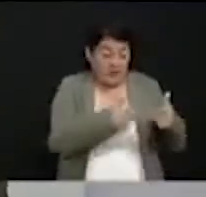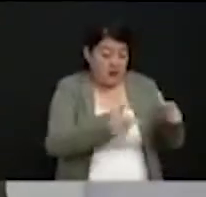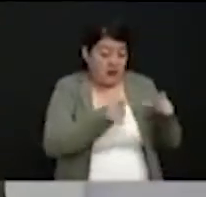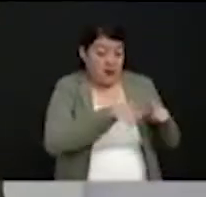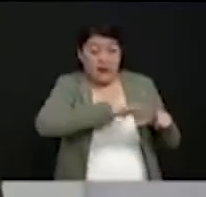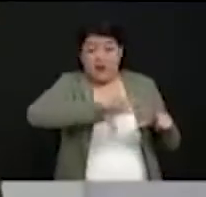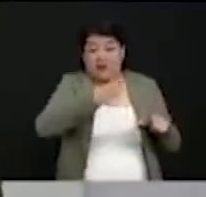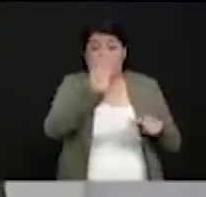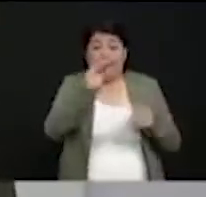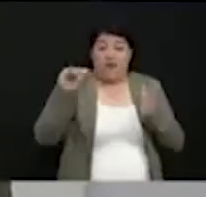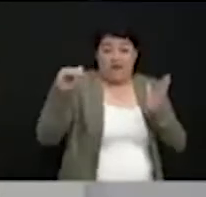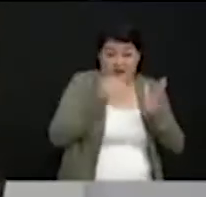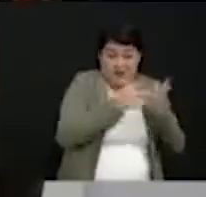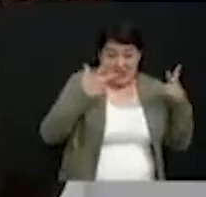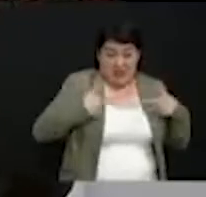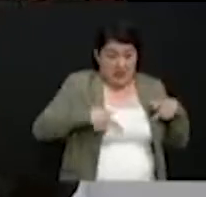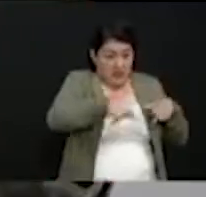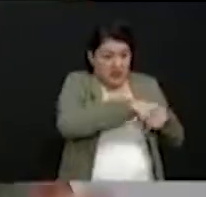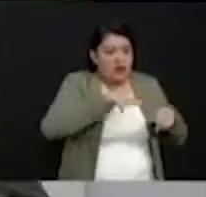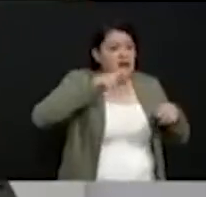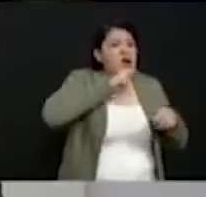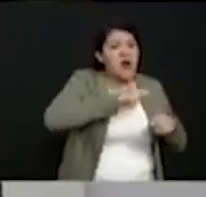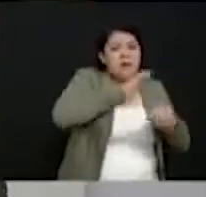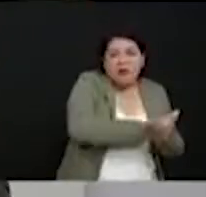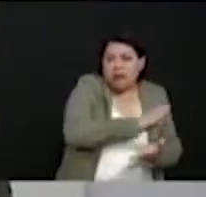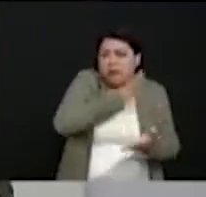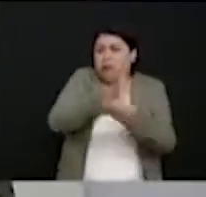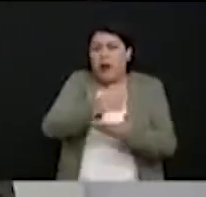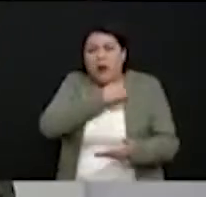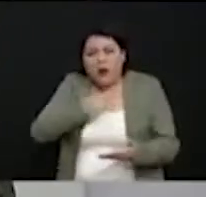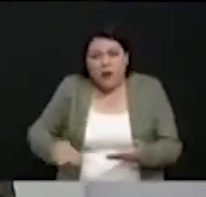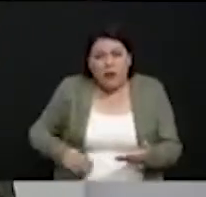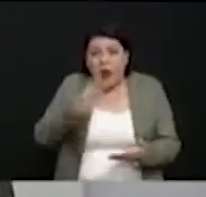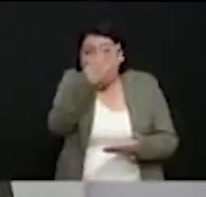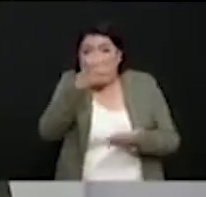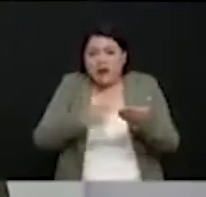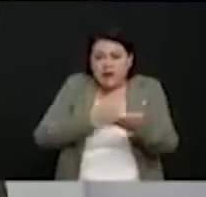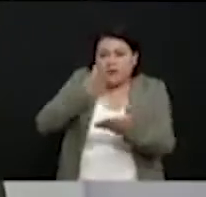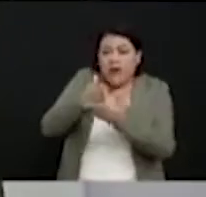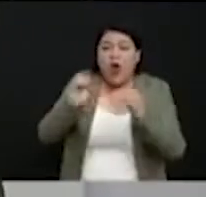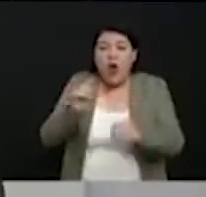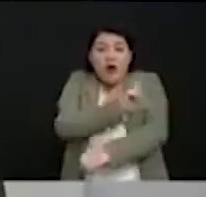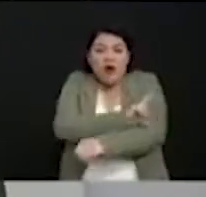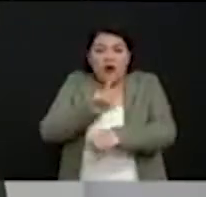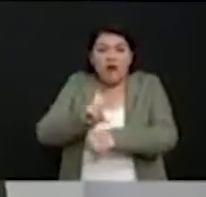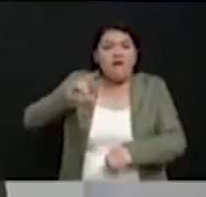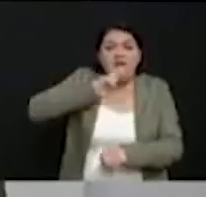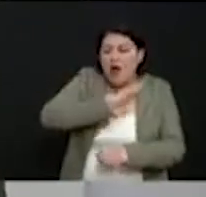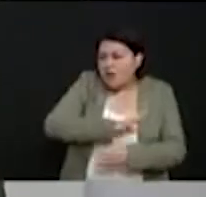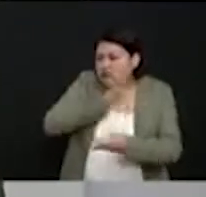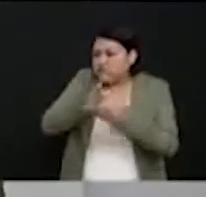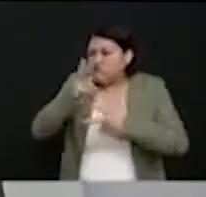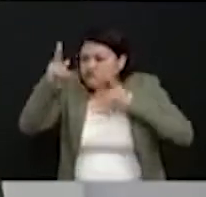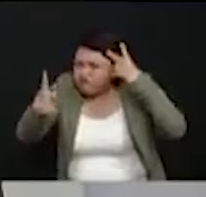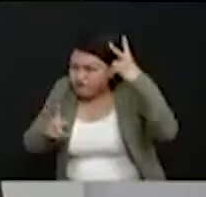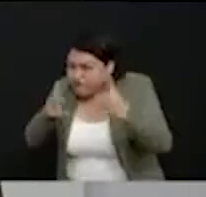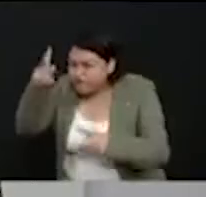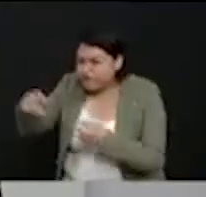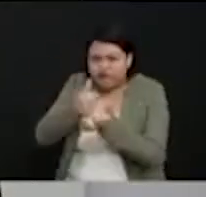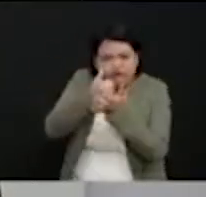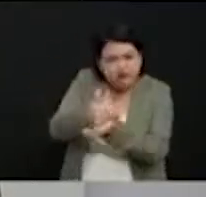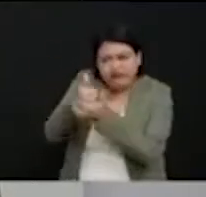servidores públicos federales se han movilizado en los 300 municipios o delegaciones políticas de las entidades